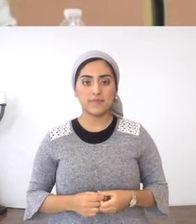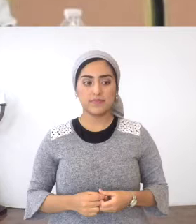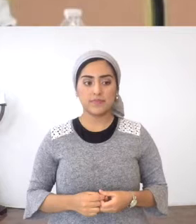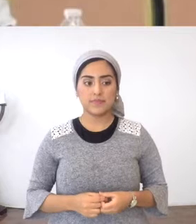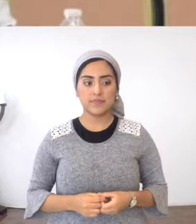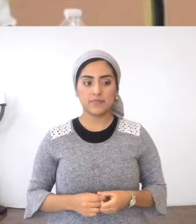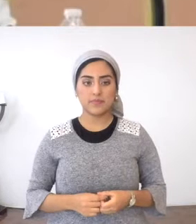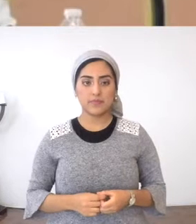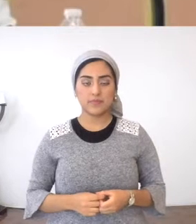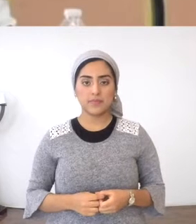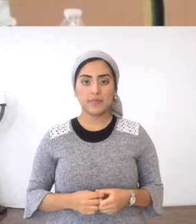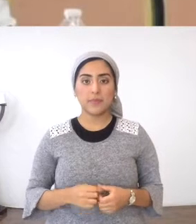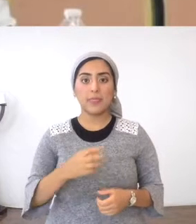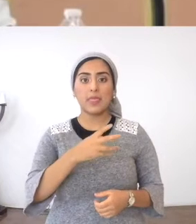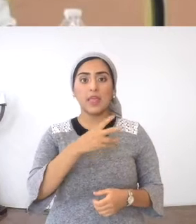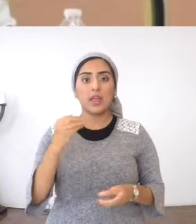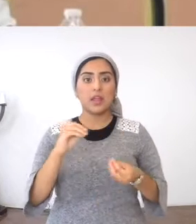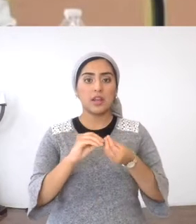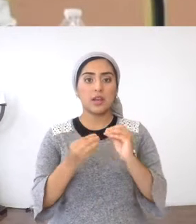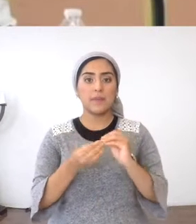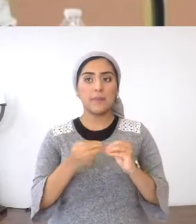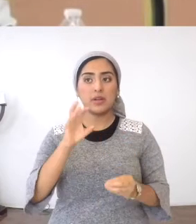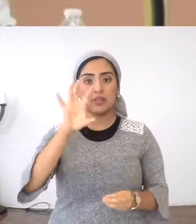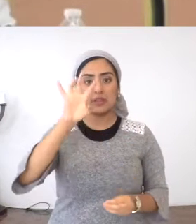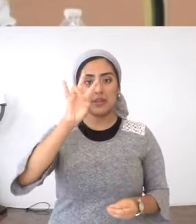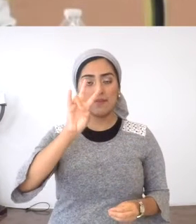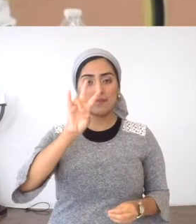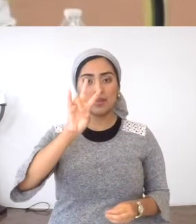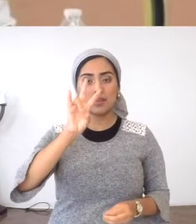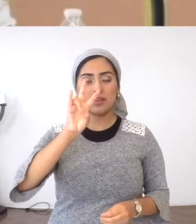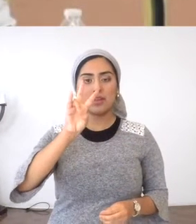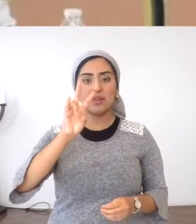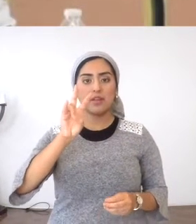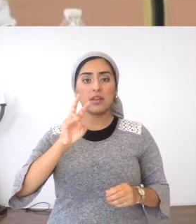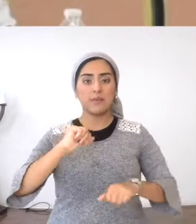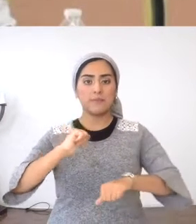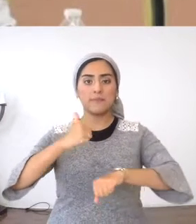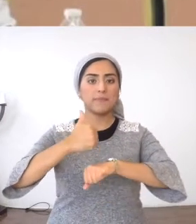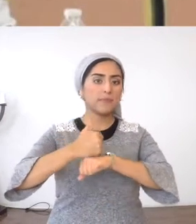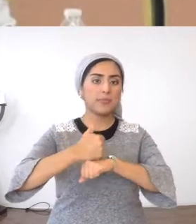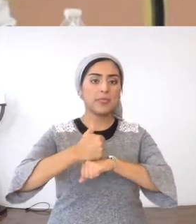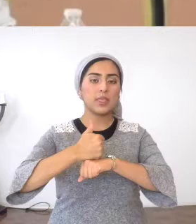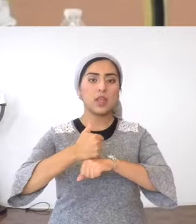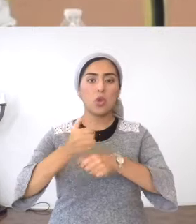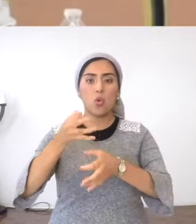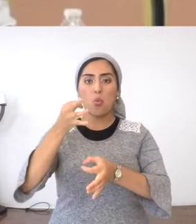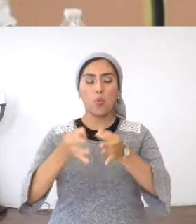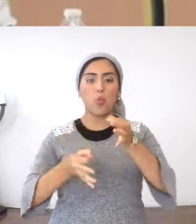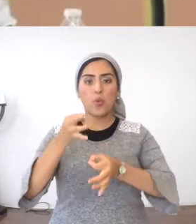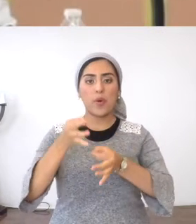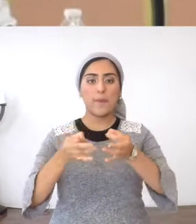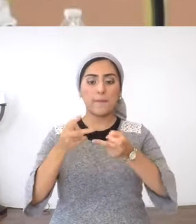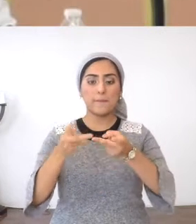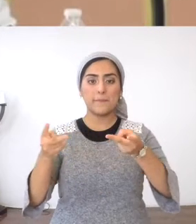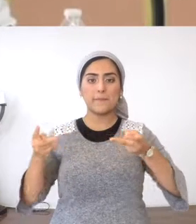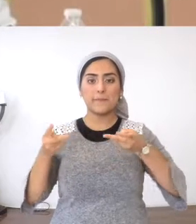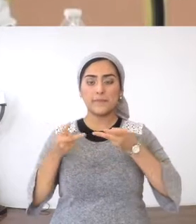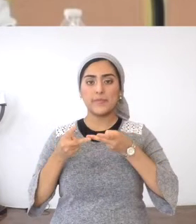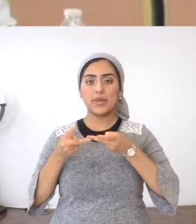animal Vivo Y como Número siete Establecer Cortes De justicia